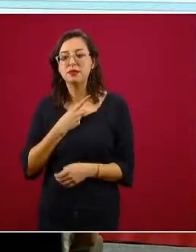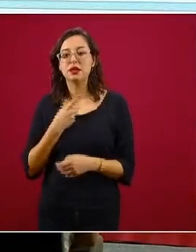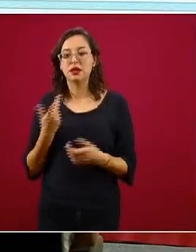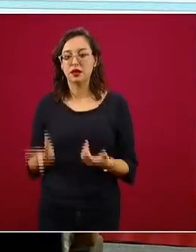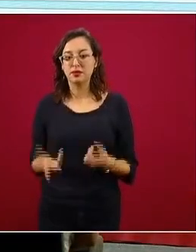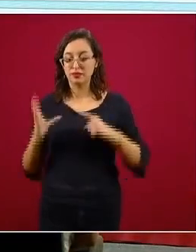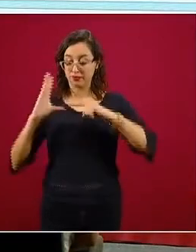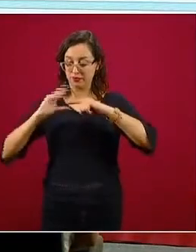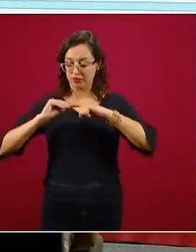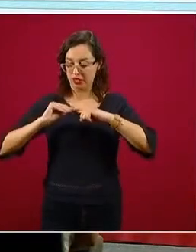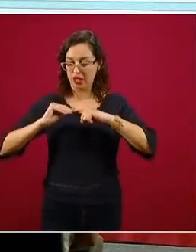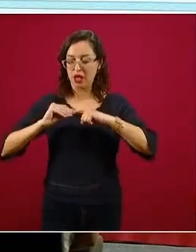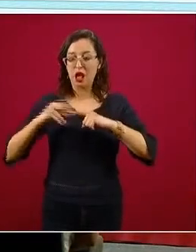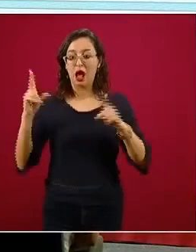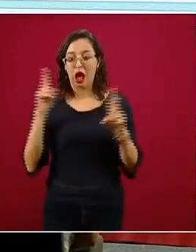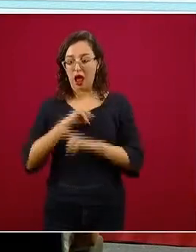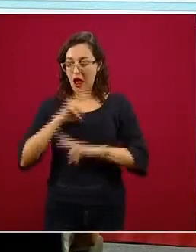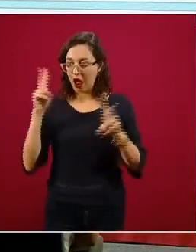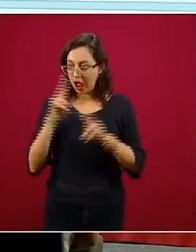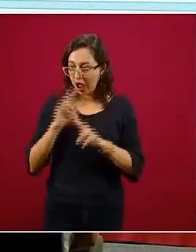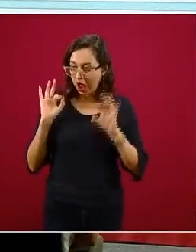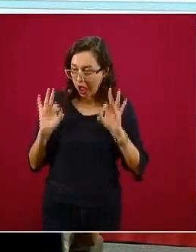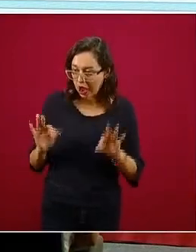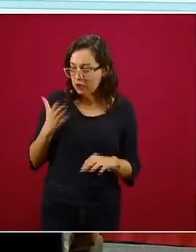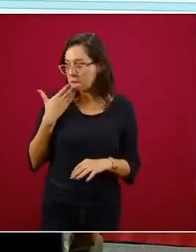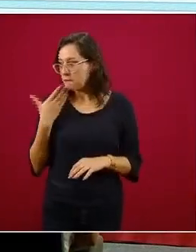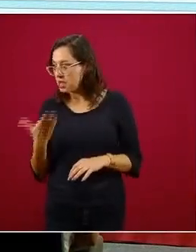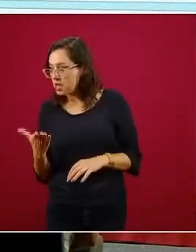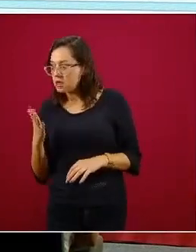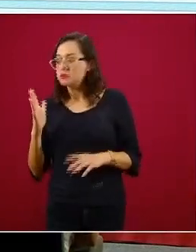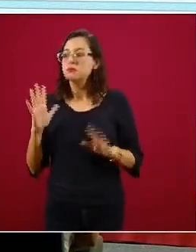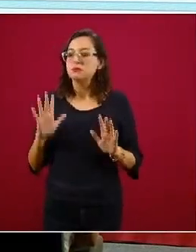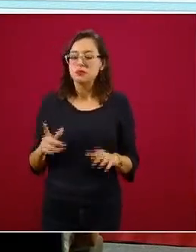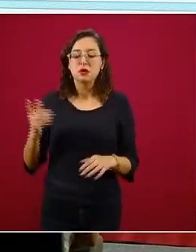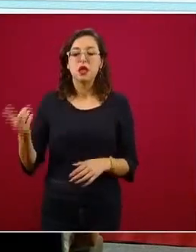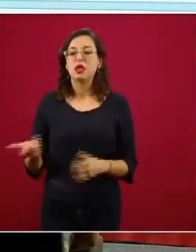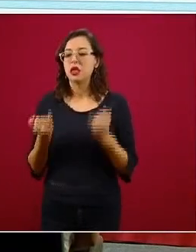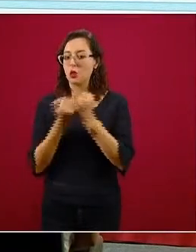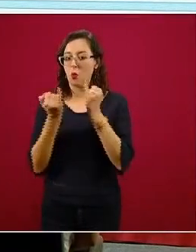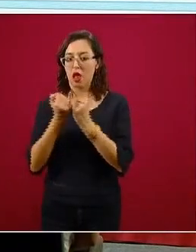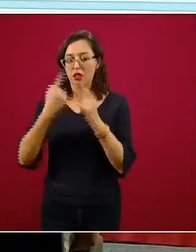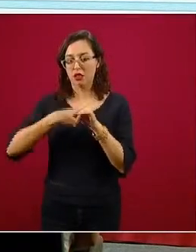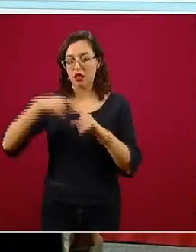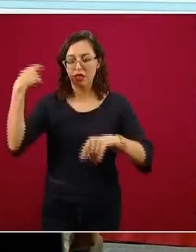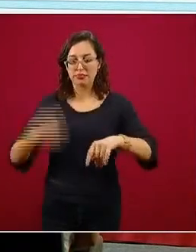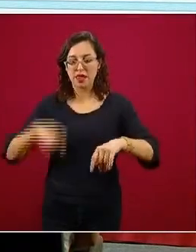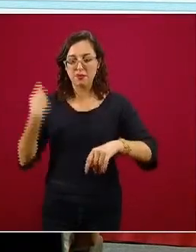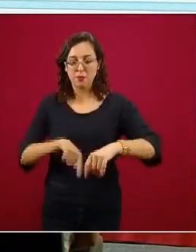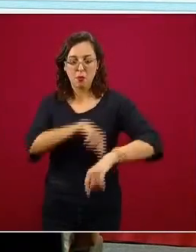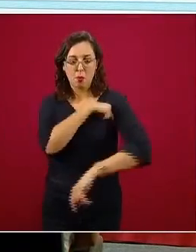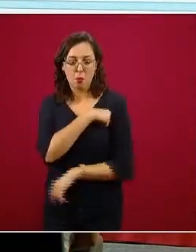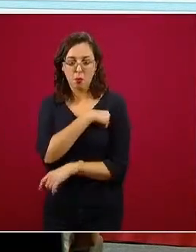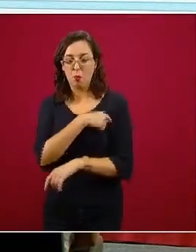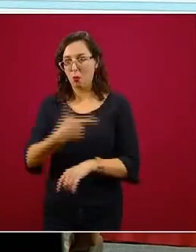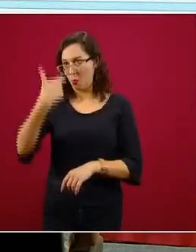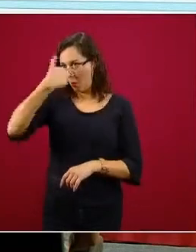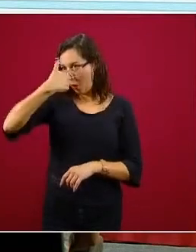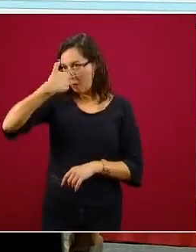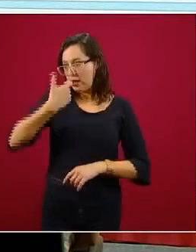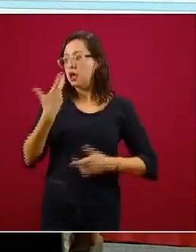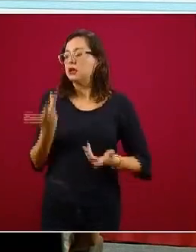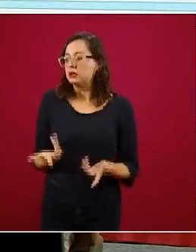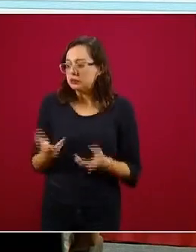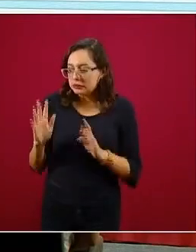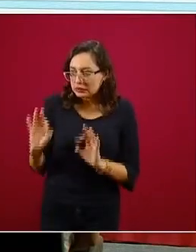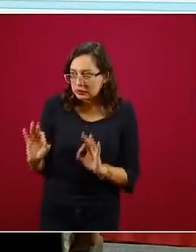a oxímetros, como lo comentaron en la estrategia de la Ciudad de México, a termómetros, para que podamos favorecer la